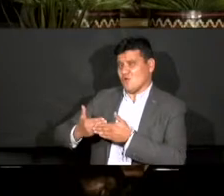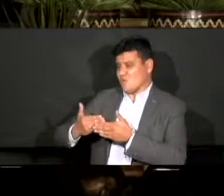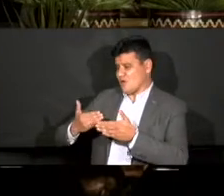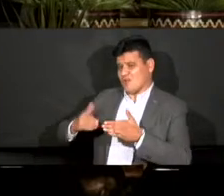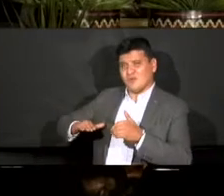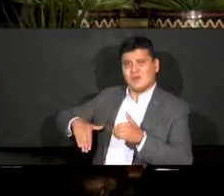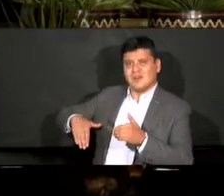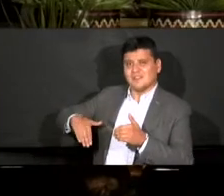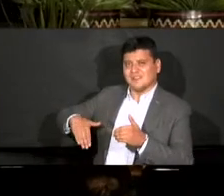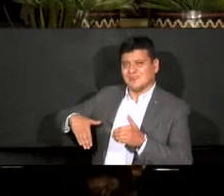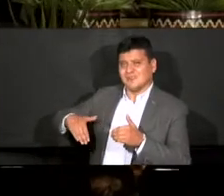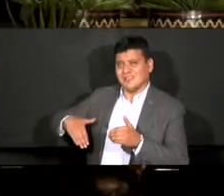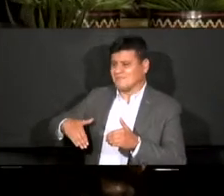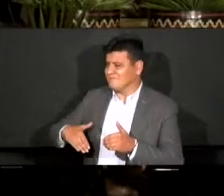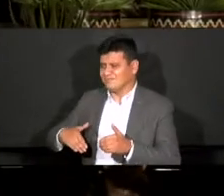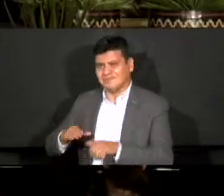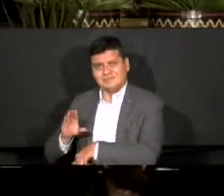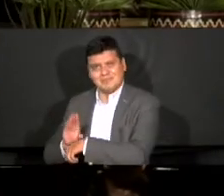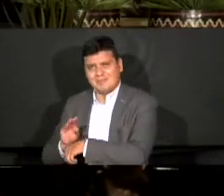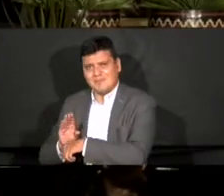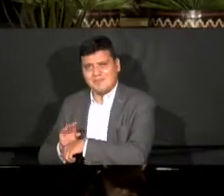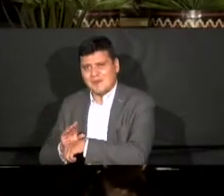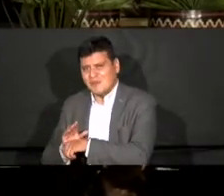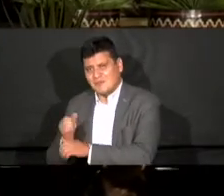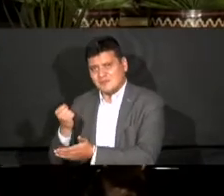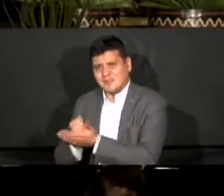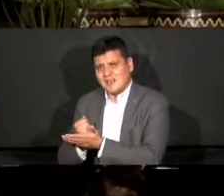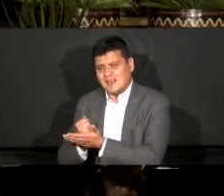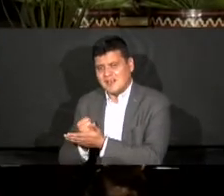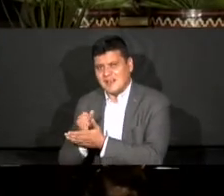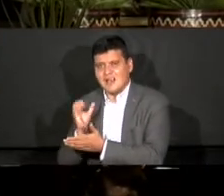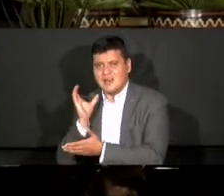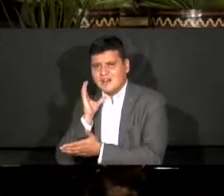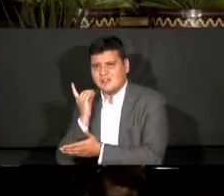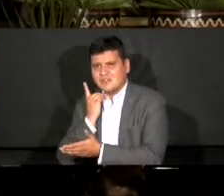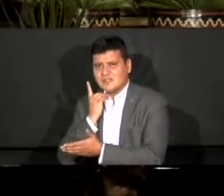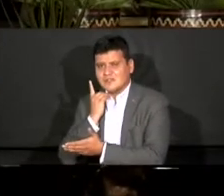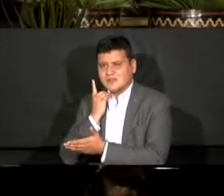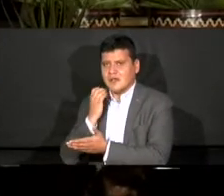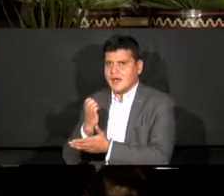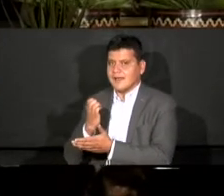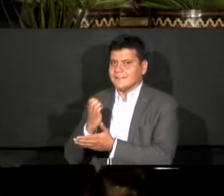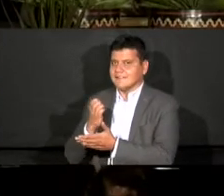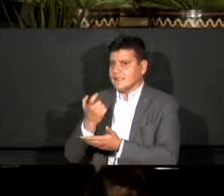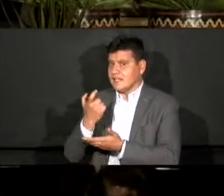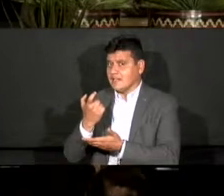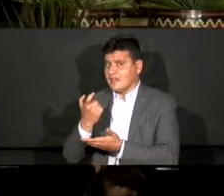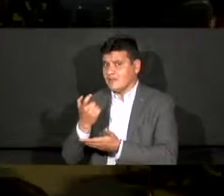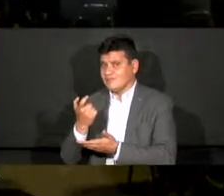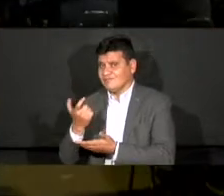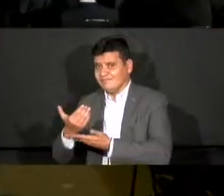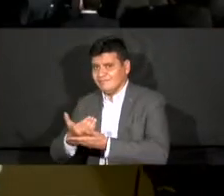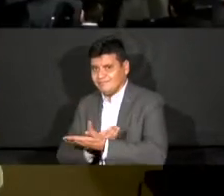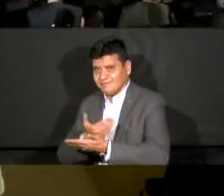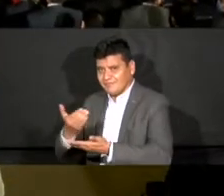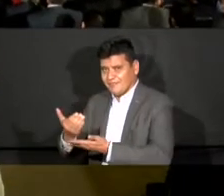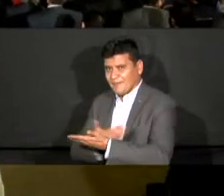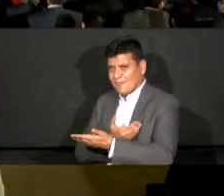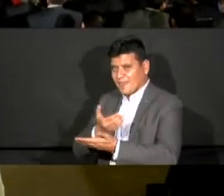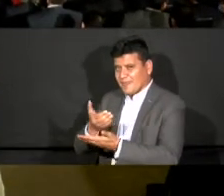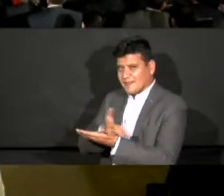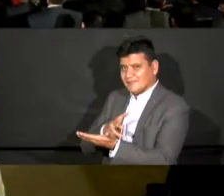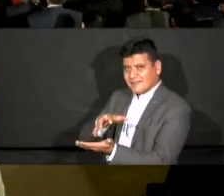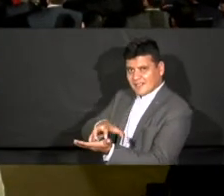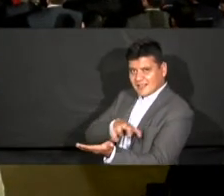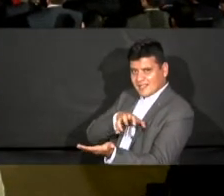pasados, retiraron del Fondo de Reserva de la Bursatilización Carretera 800 millones de pesos